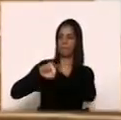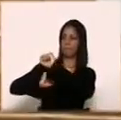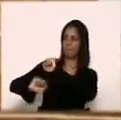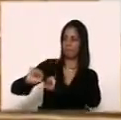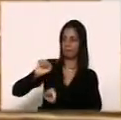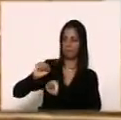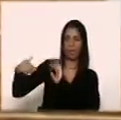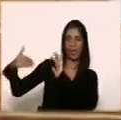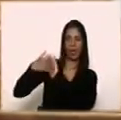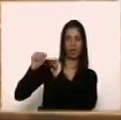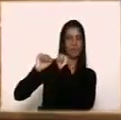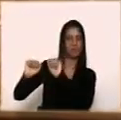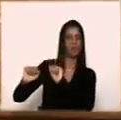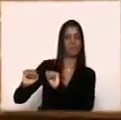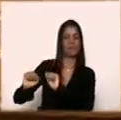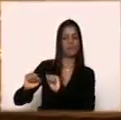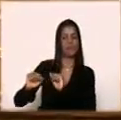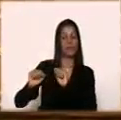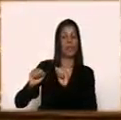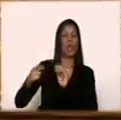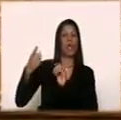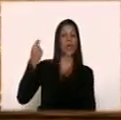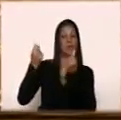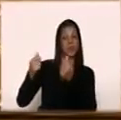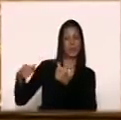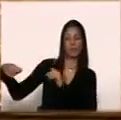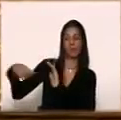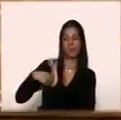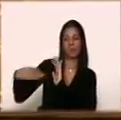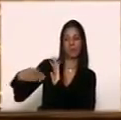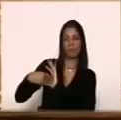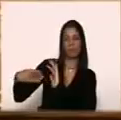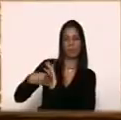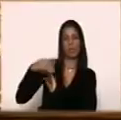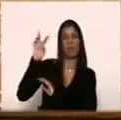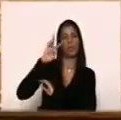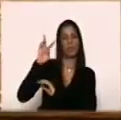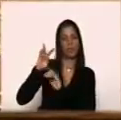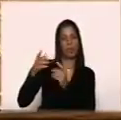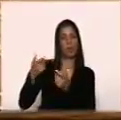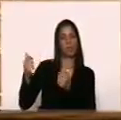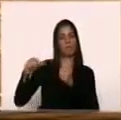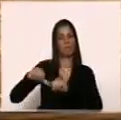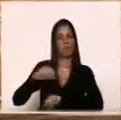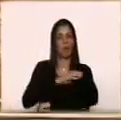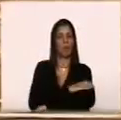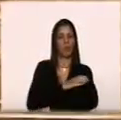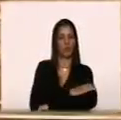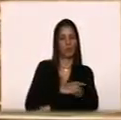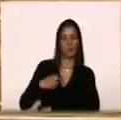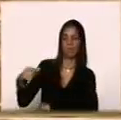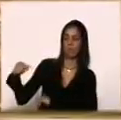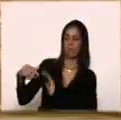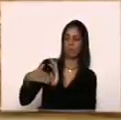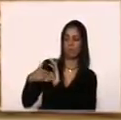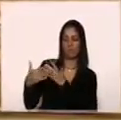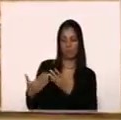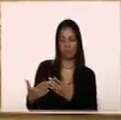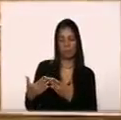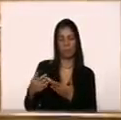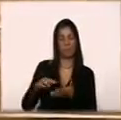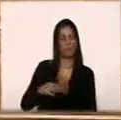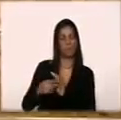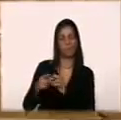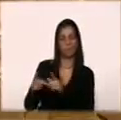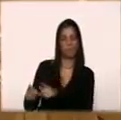económica. La guerra económica que se le hace al pueblo venezolano es la